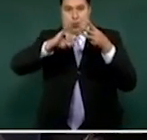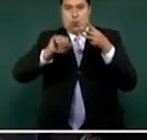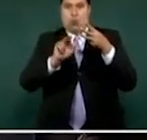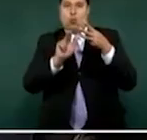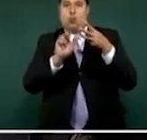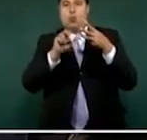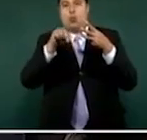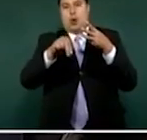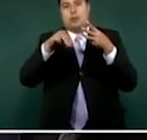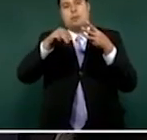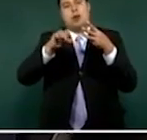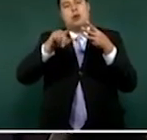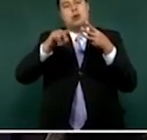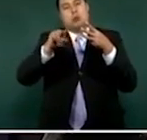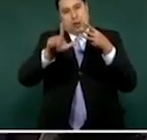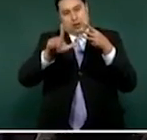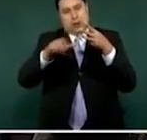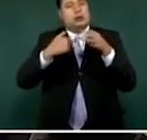diariamente